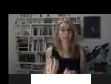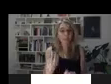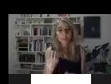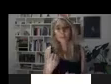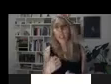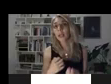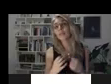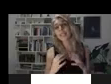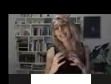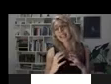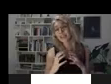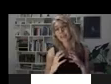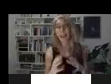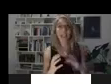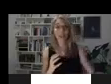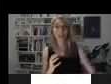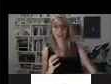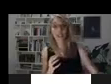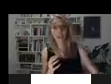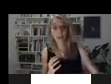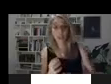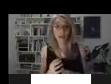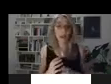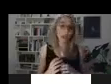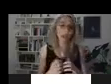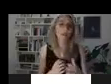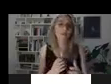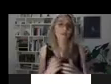que mientras más claro tengan eso,